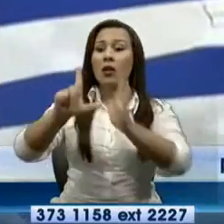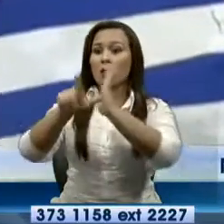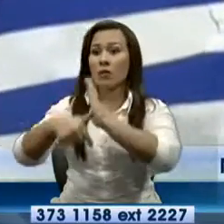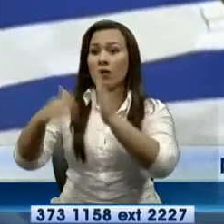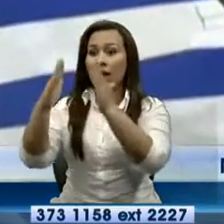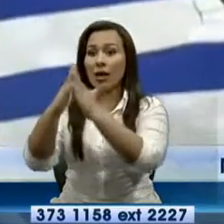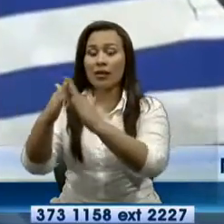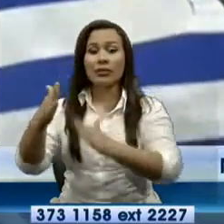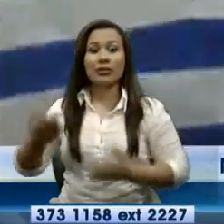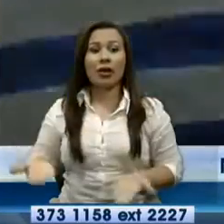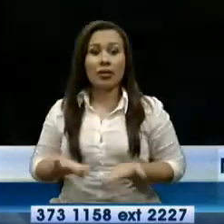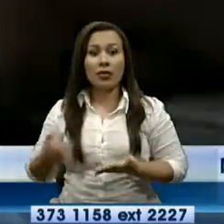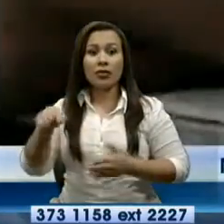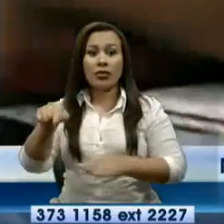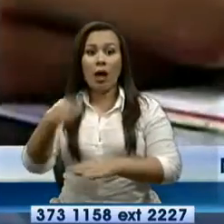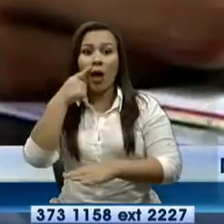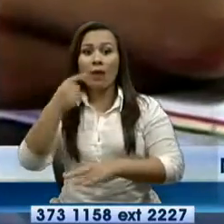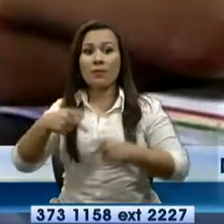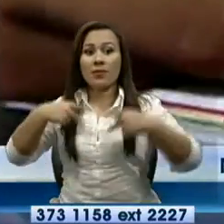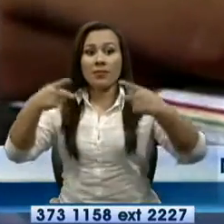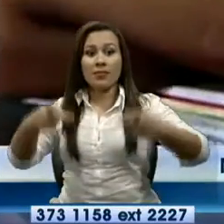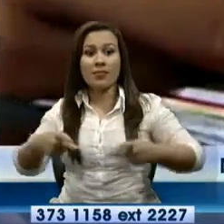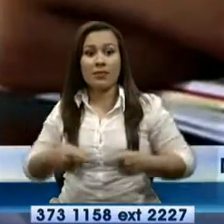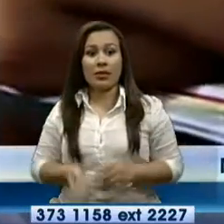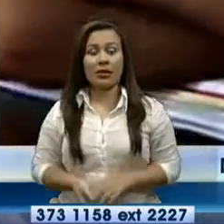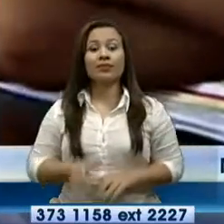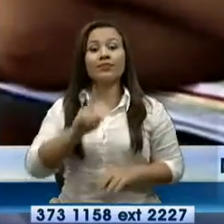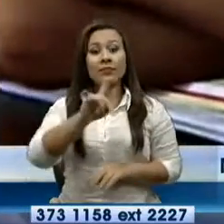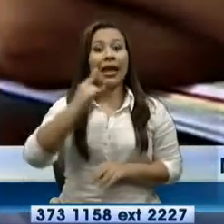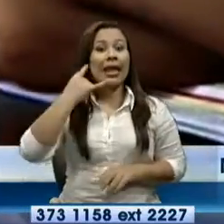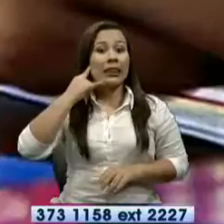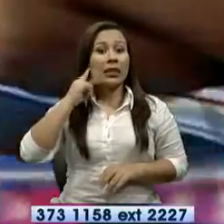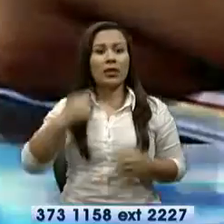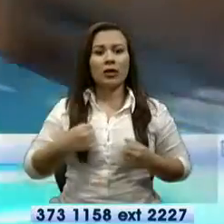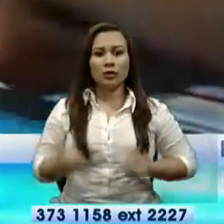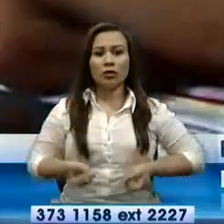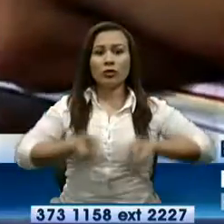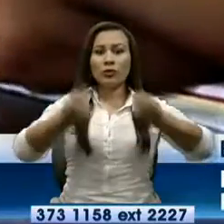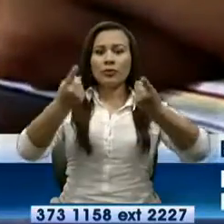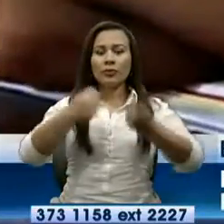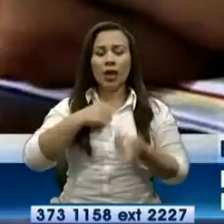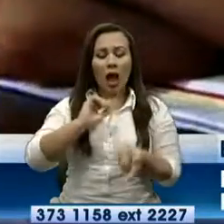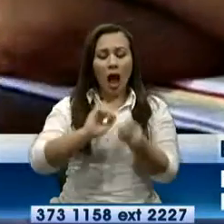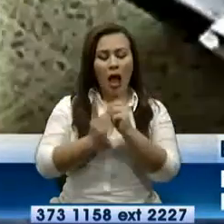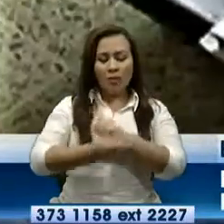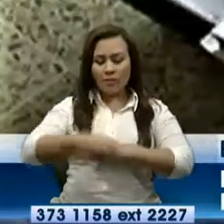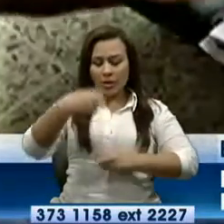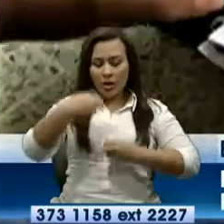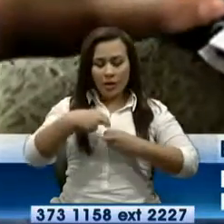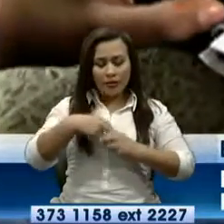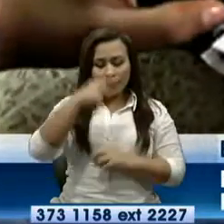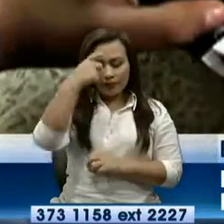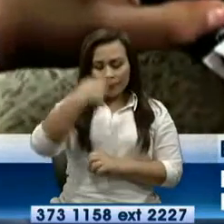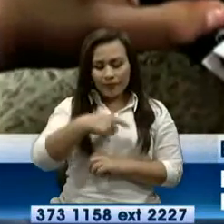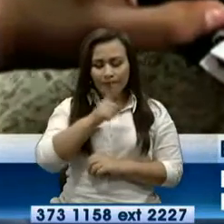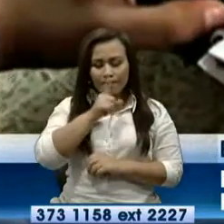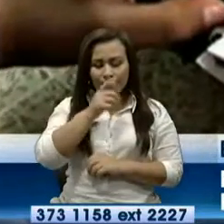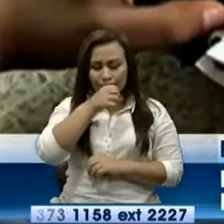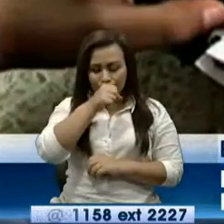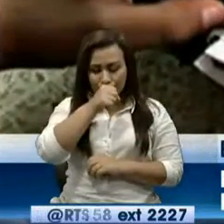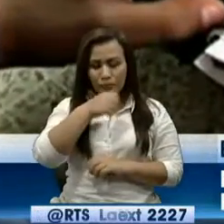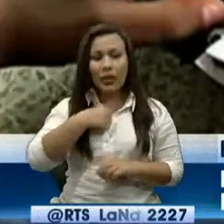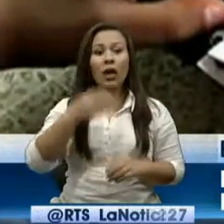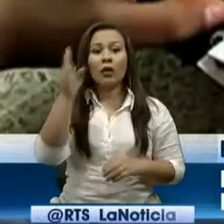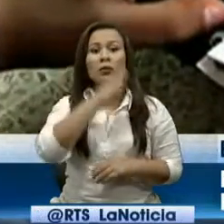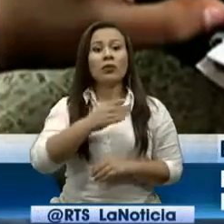casa donde vive él. Dice que la niña de un momento a otro tuvo un cambio brusco de comportamiento, pero que jamás imaginó que su